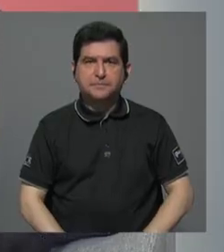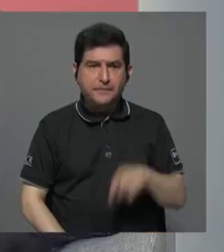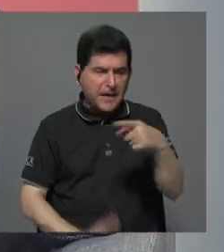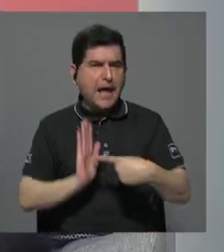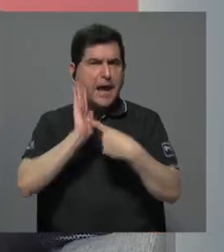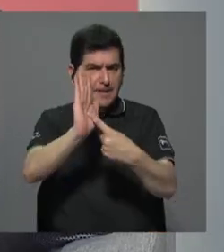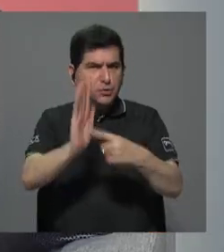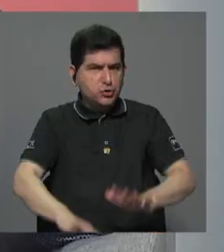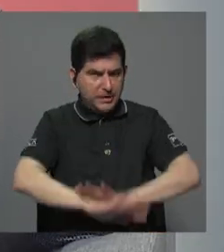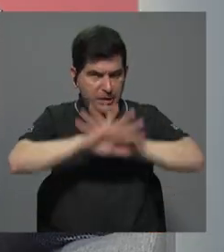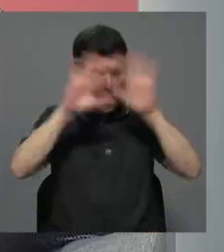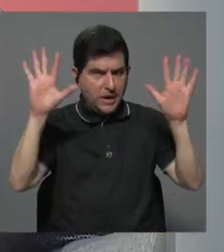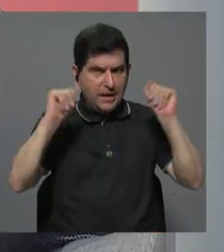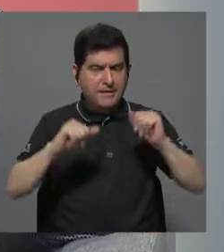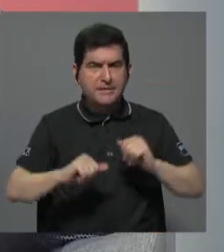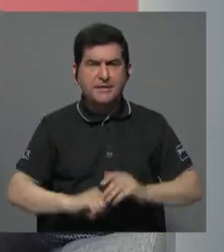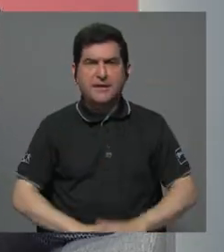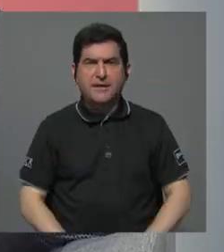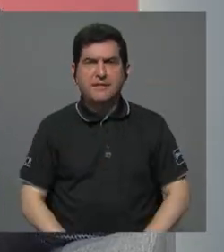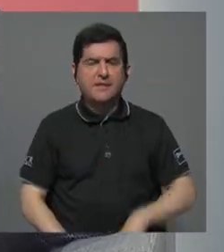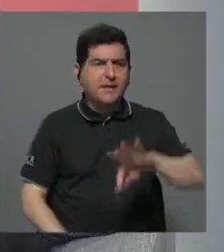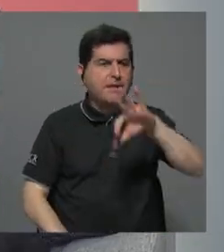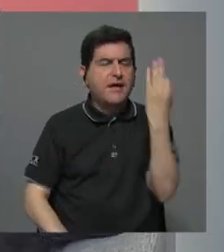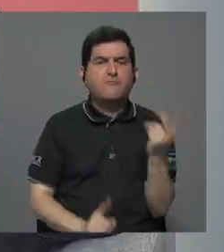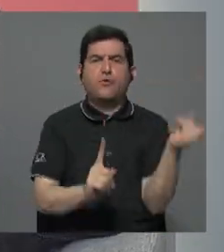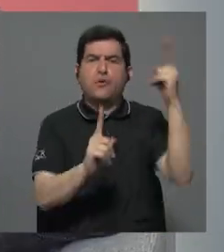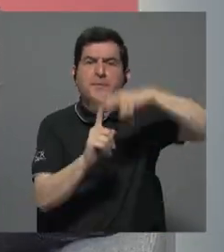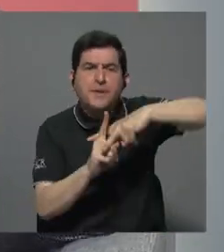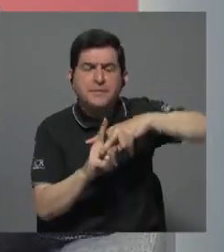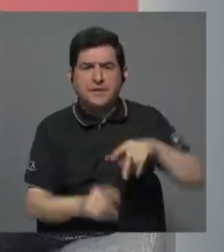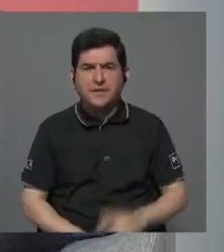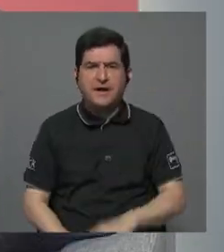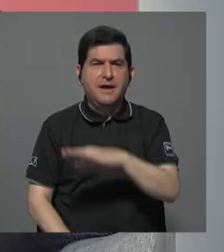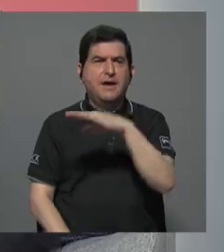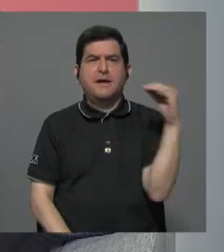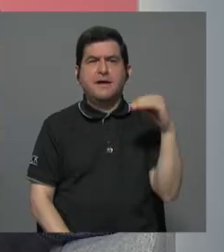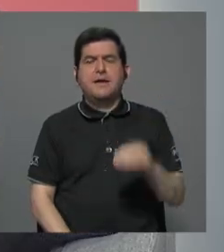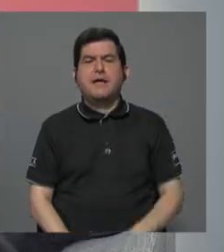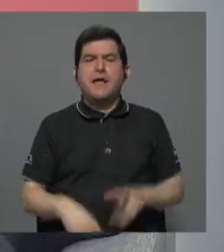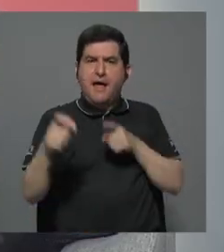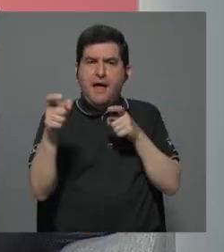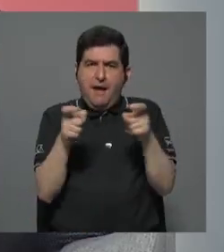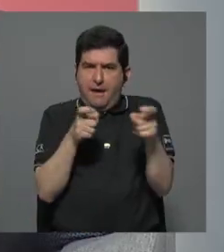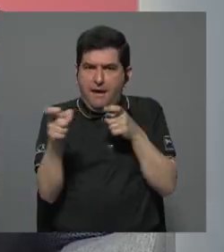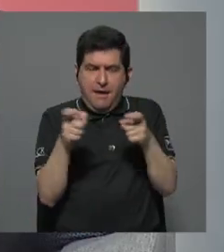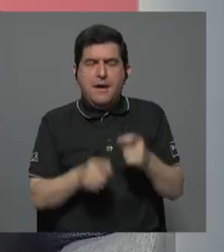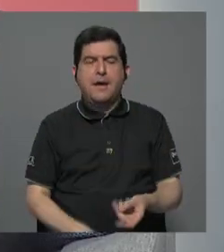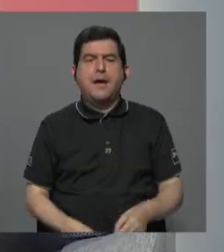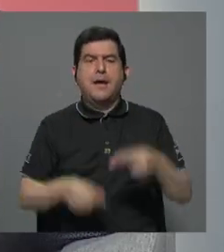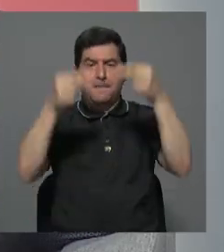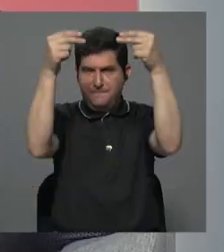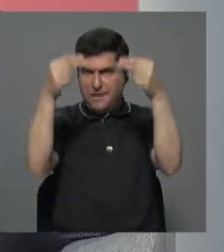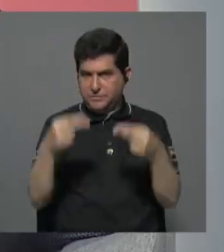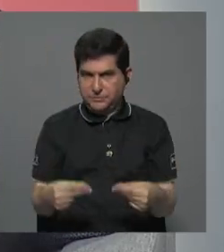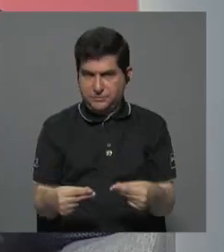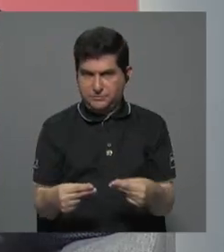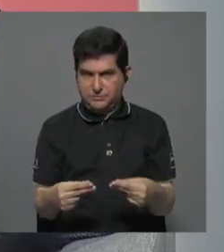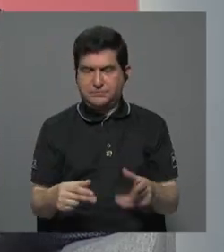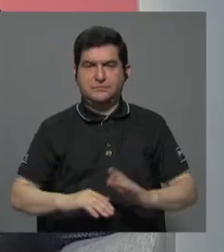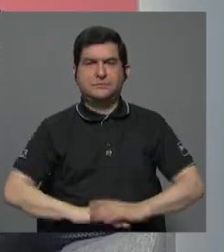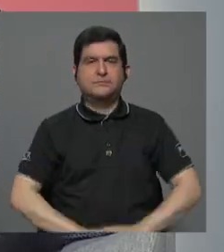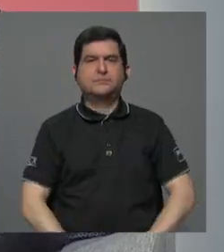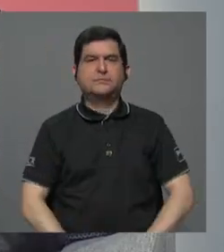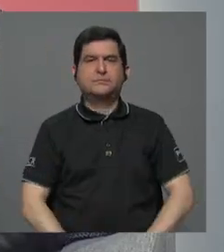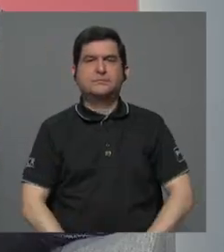señalaba claramente cómo se debía ejecutar como se debe de administrar un presupuesto y demás y